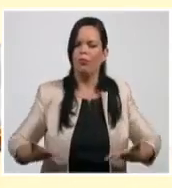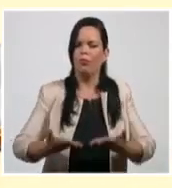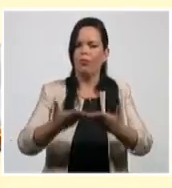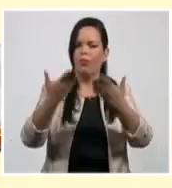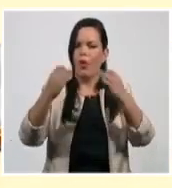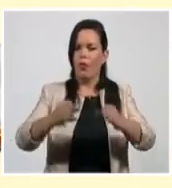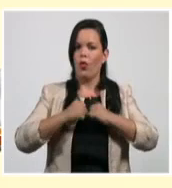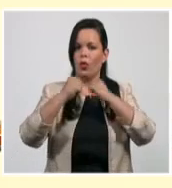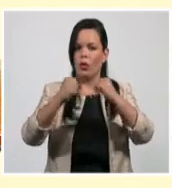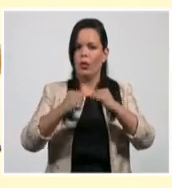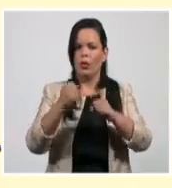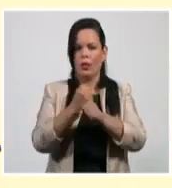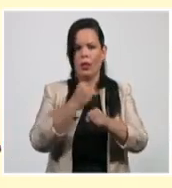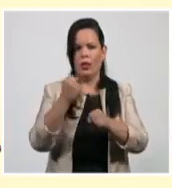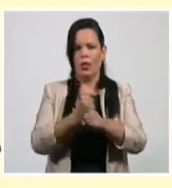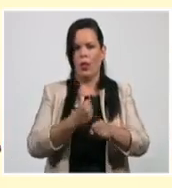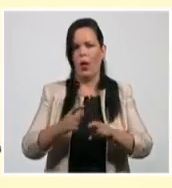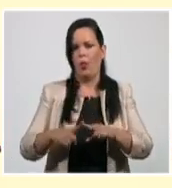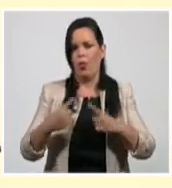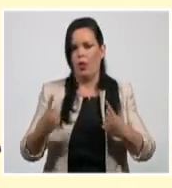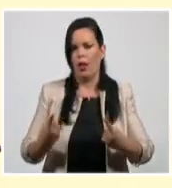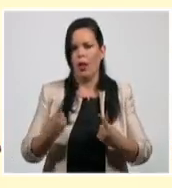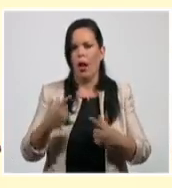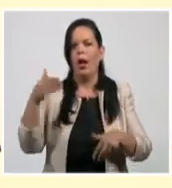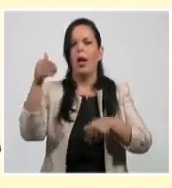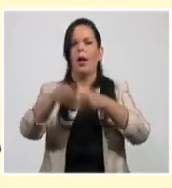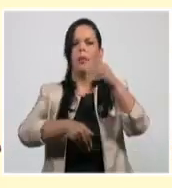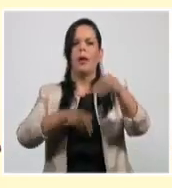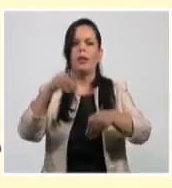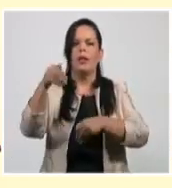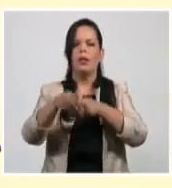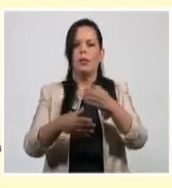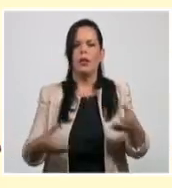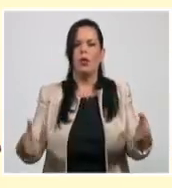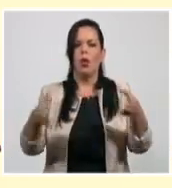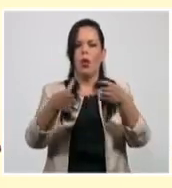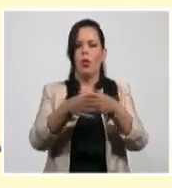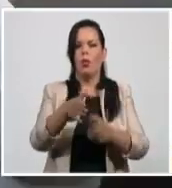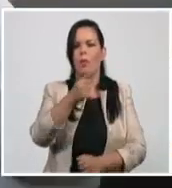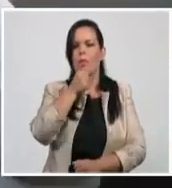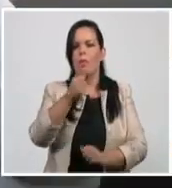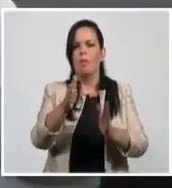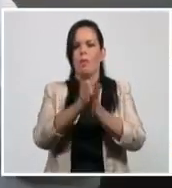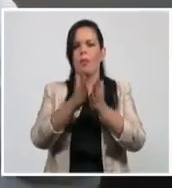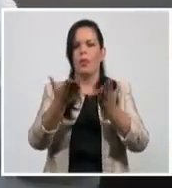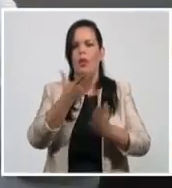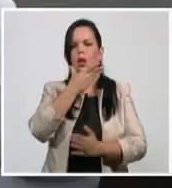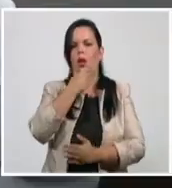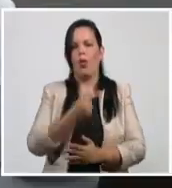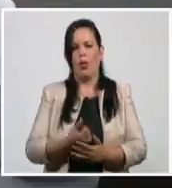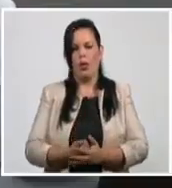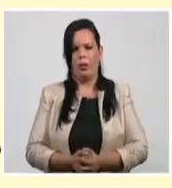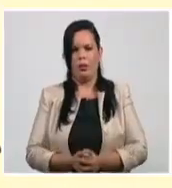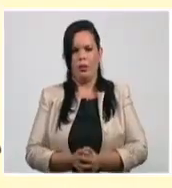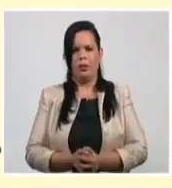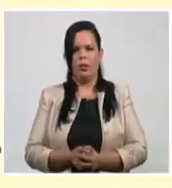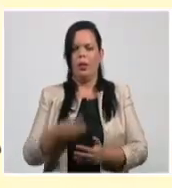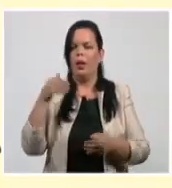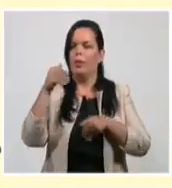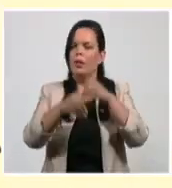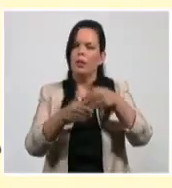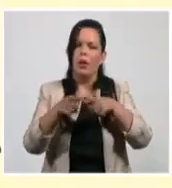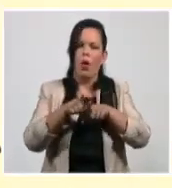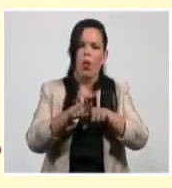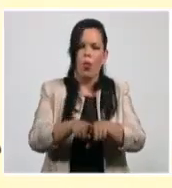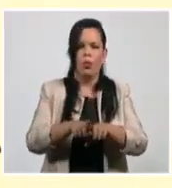estrategia, es la participación de los periodistas jóvenes y que fueron asumiendo cada vez más responsabilidades. Los